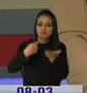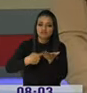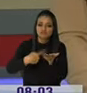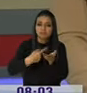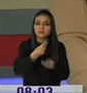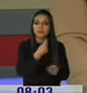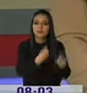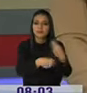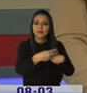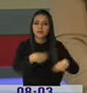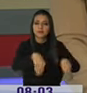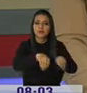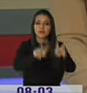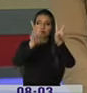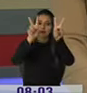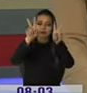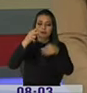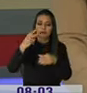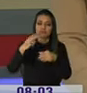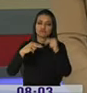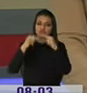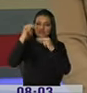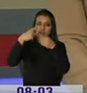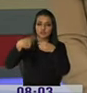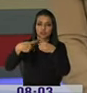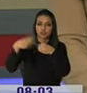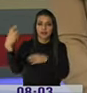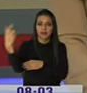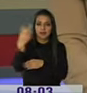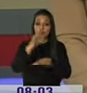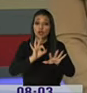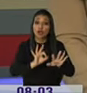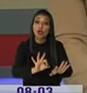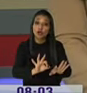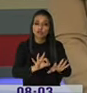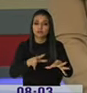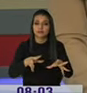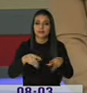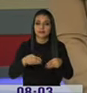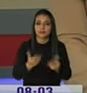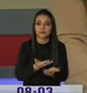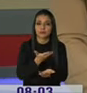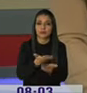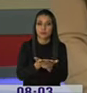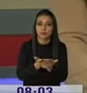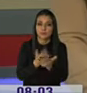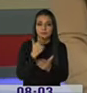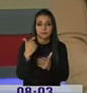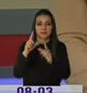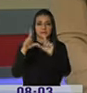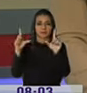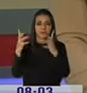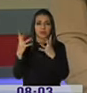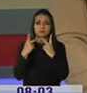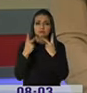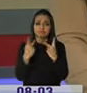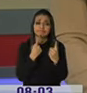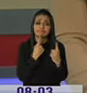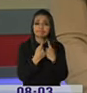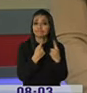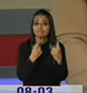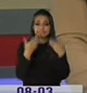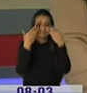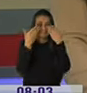expropiaciones por el proyecto Quito Cables. 8 predios son los que faltarían por aceptar una propuesta para la EMOB. Las puertas del